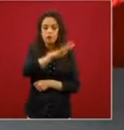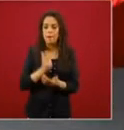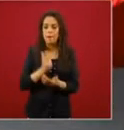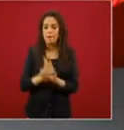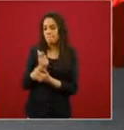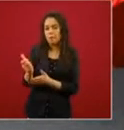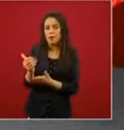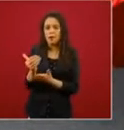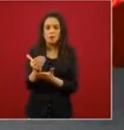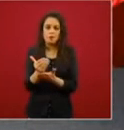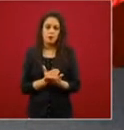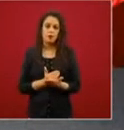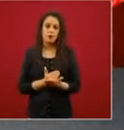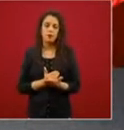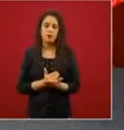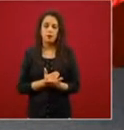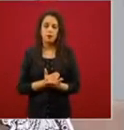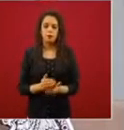Eso